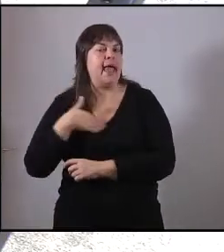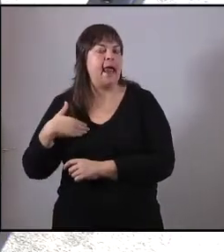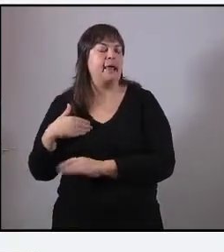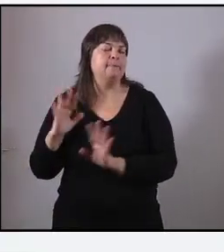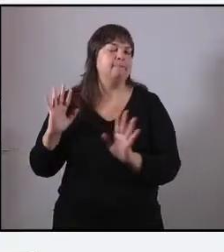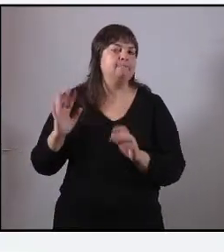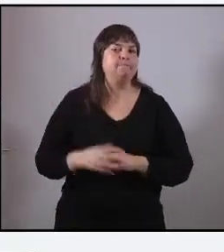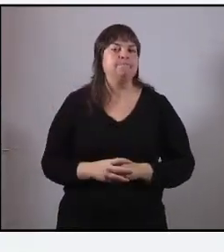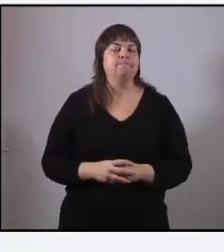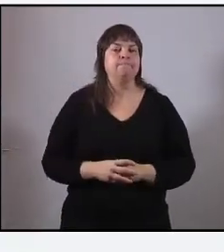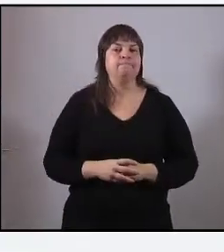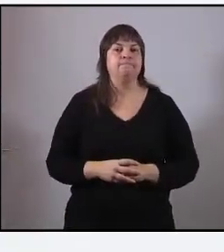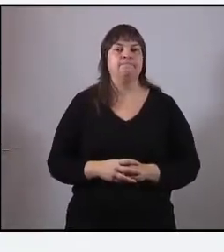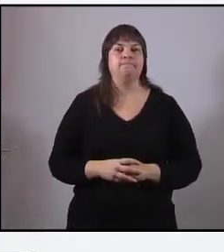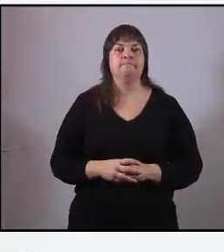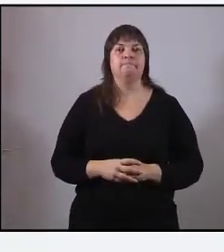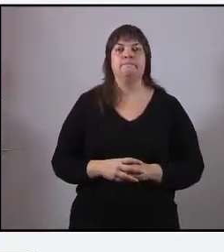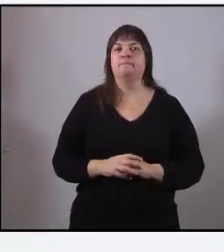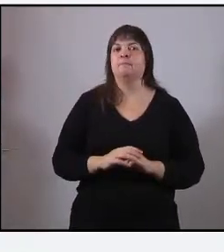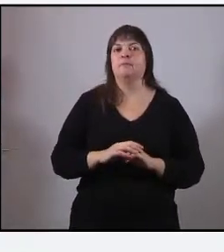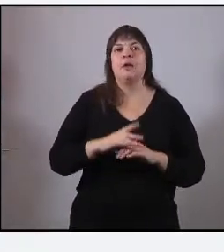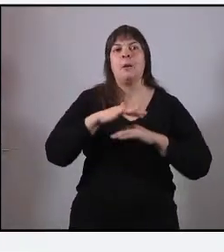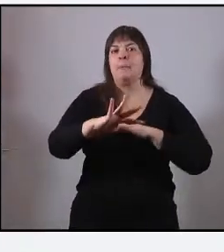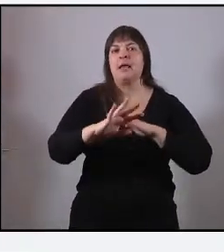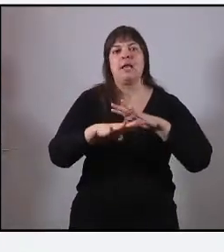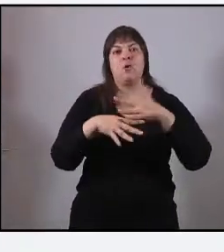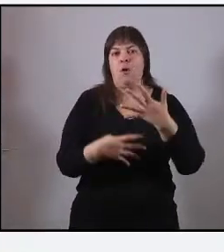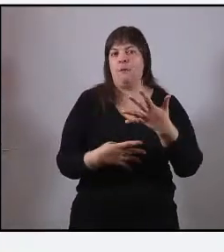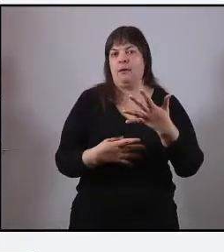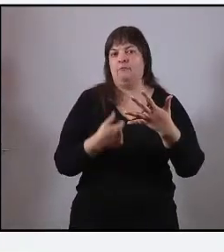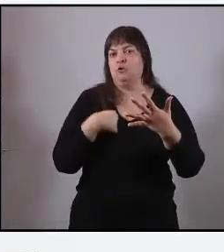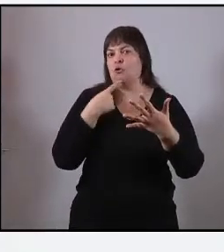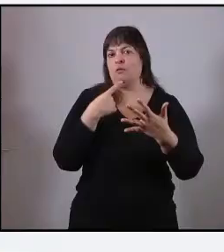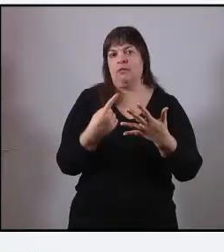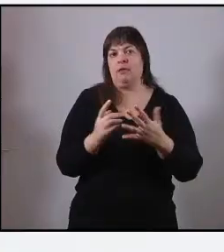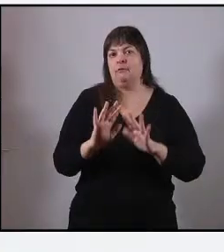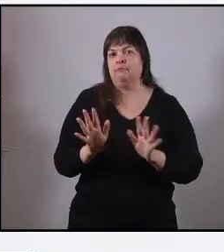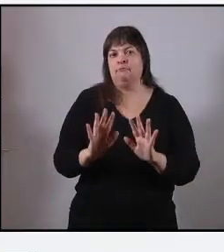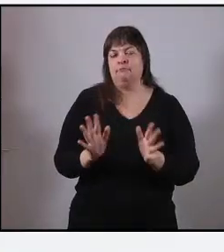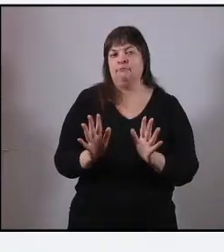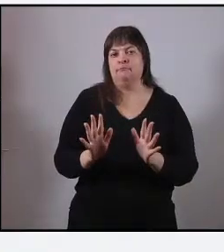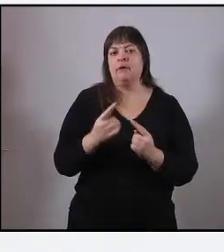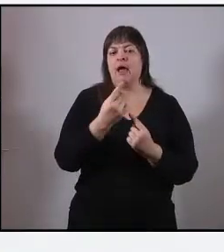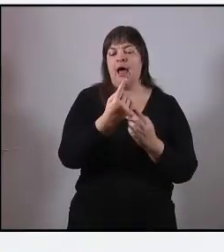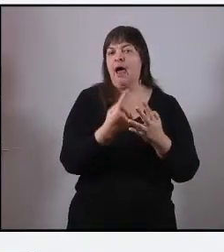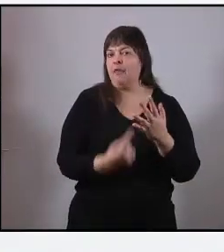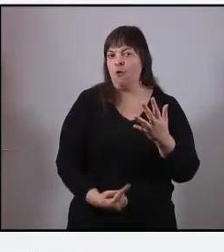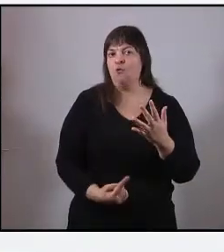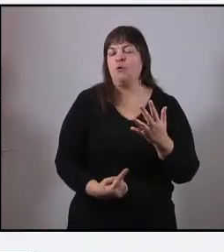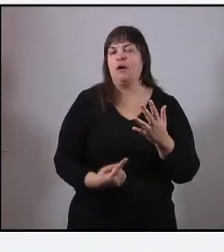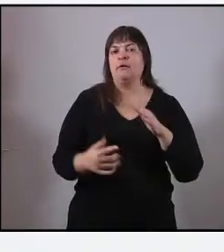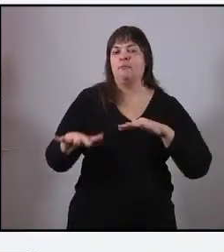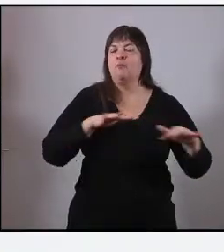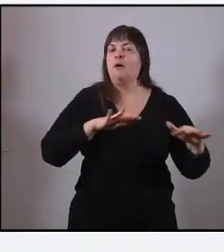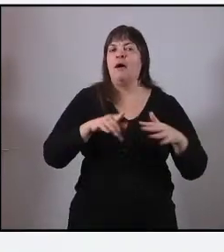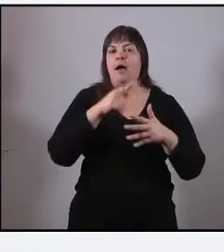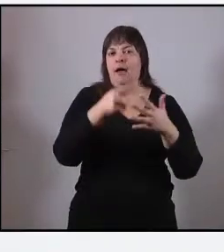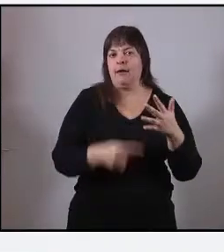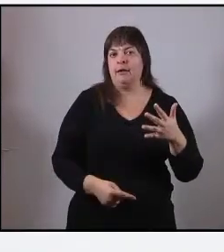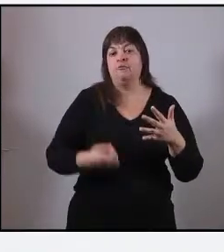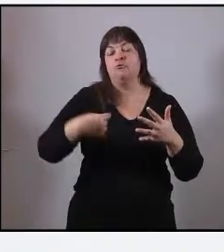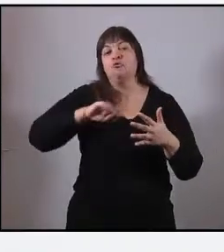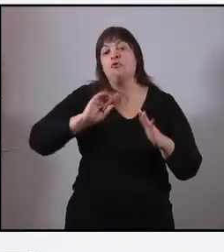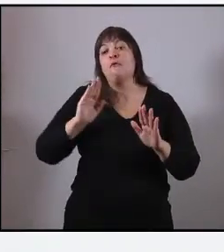Gracias. Son a las 9 playas que yo he identificado, a todas y cada una de ellas, y las actuaciones se centran ahí. No descartamos